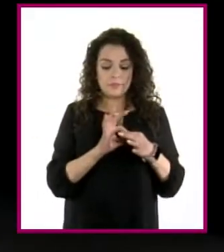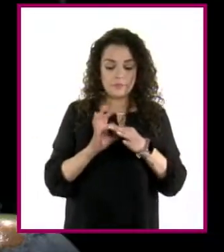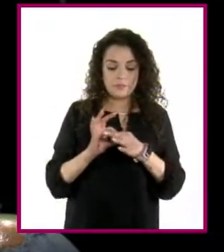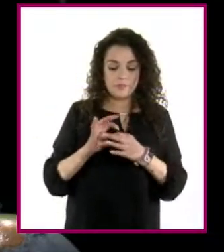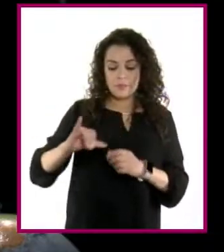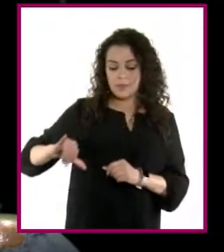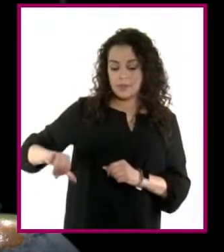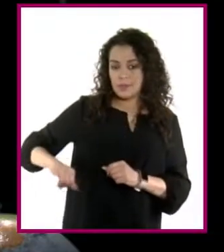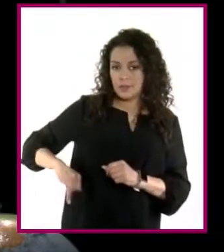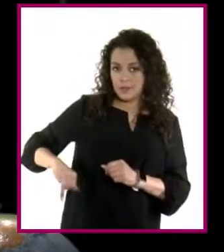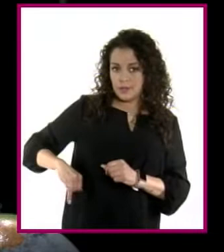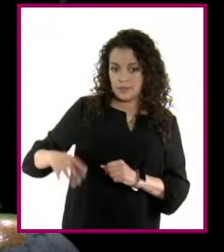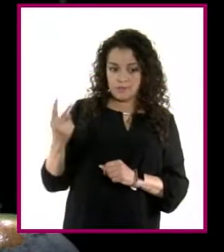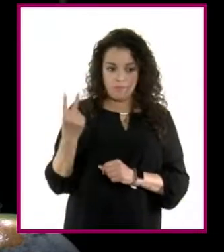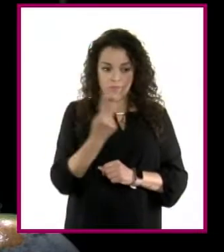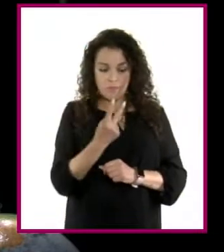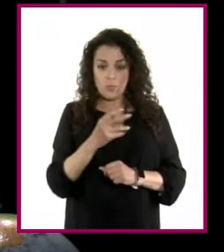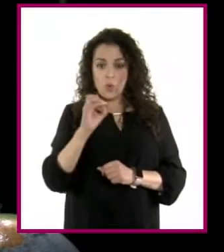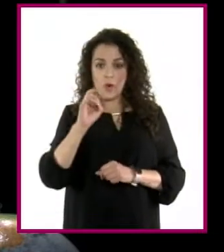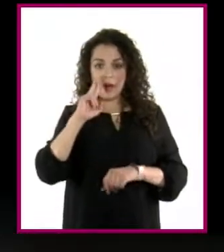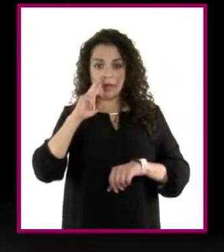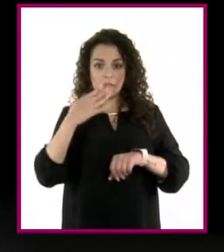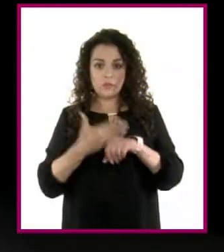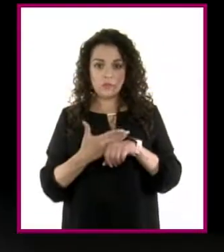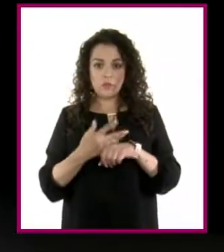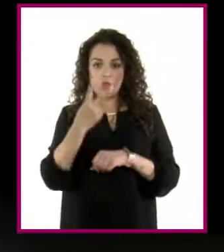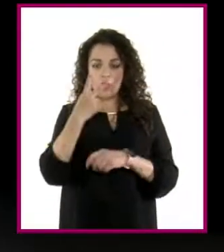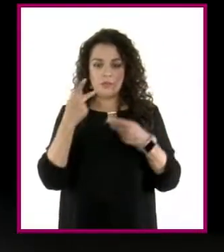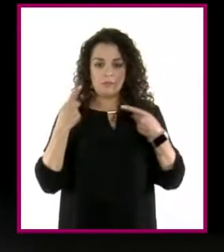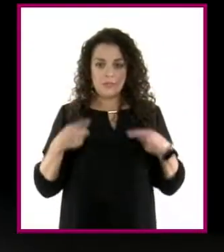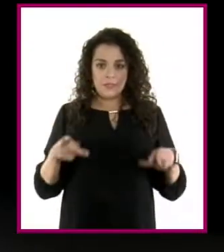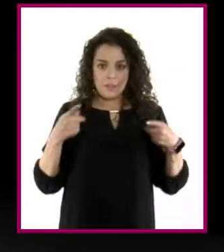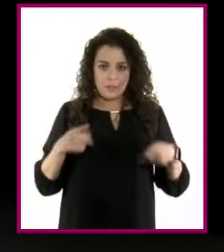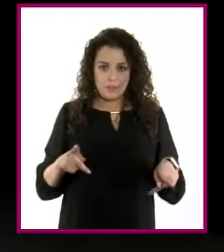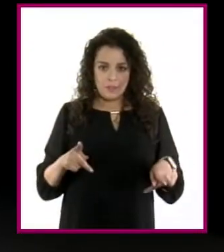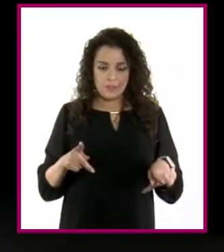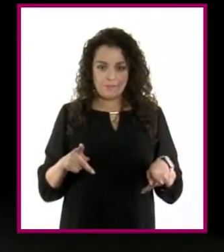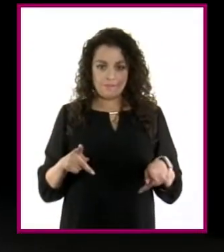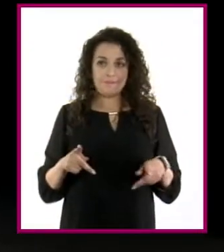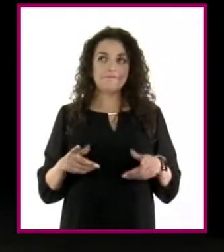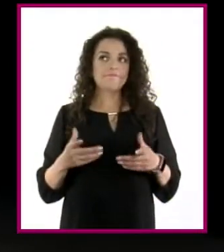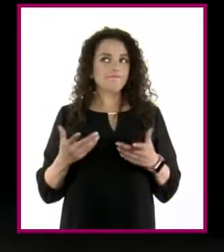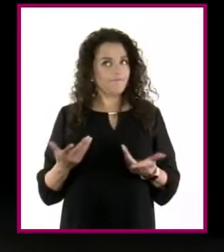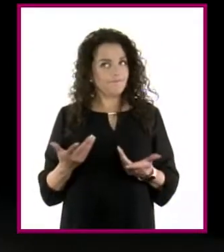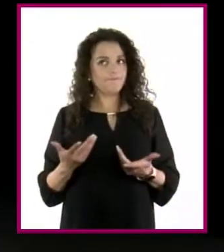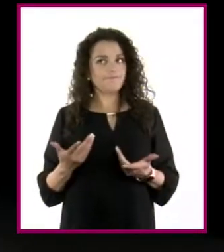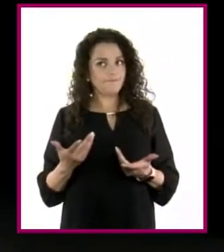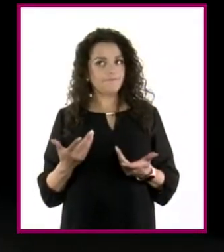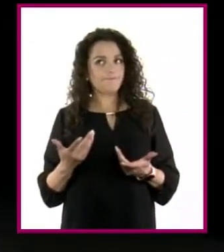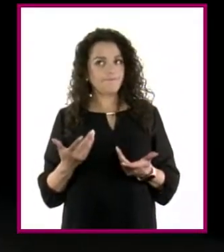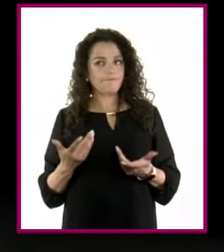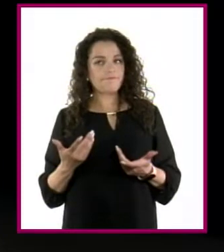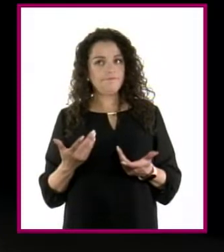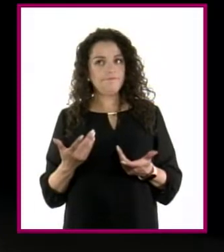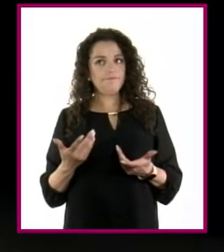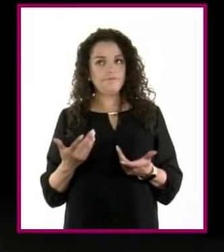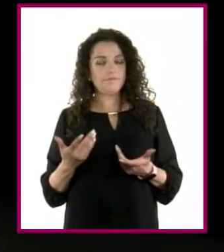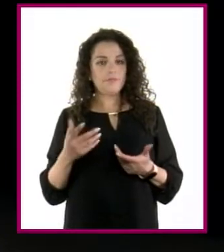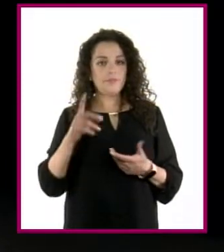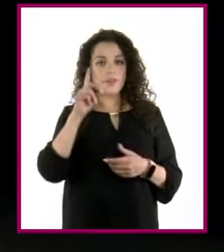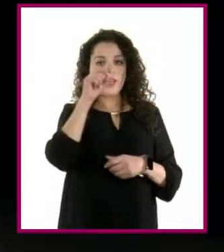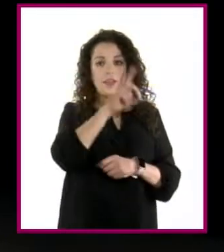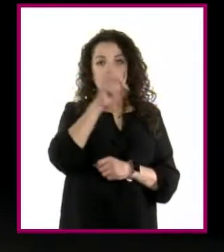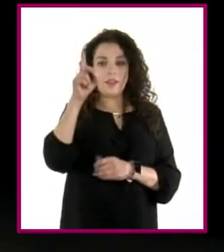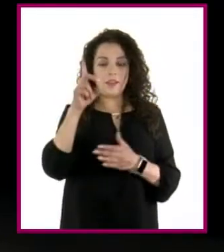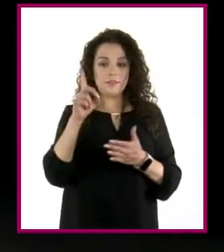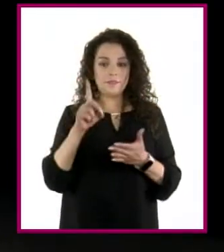como la responsabilidad mutua. Esto nos da un sentido adicional que el que encontramos en los diccionarios